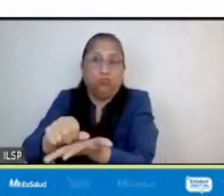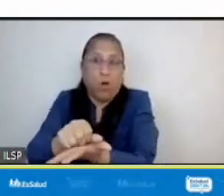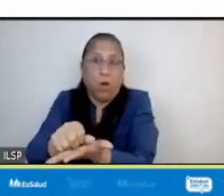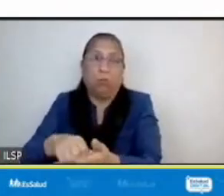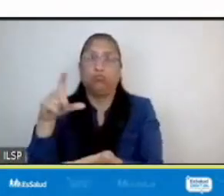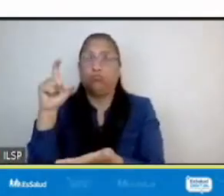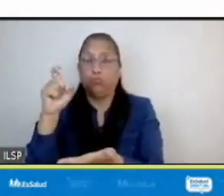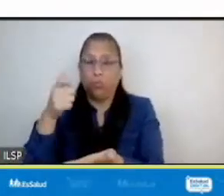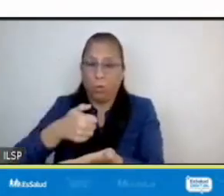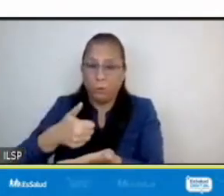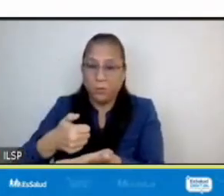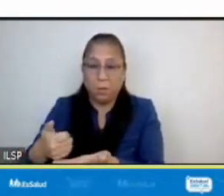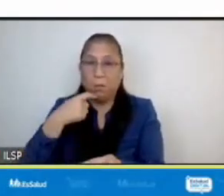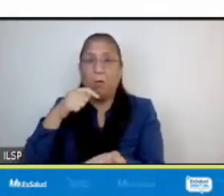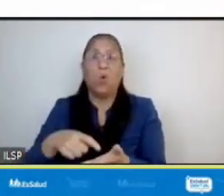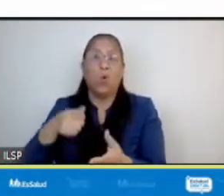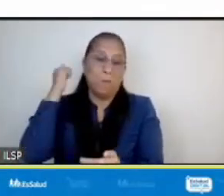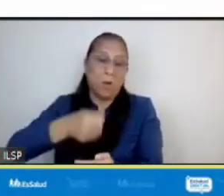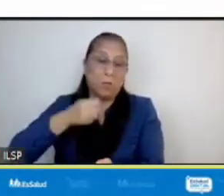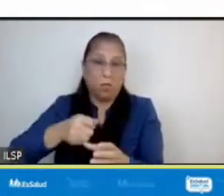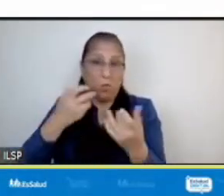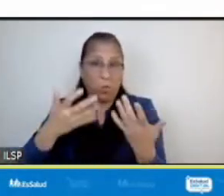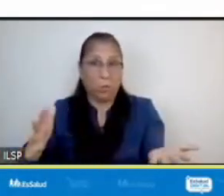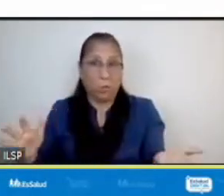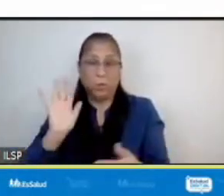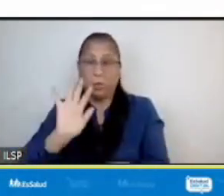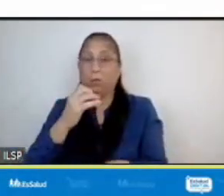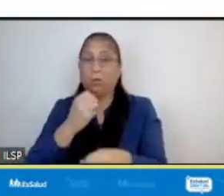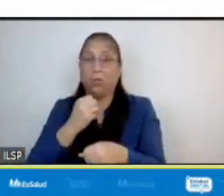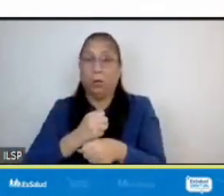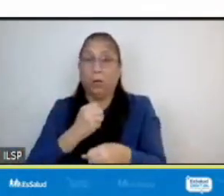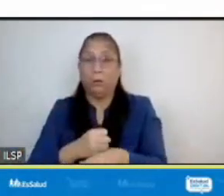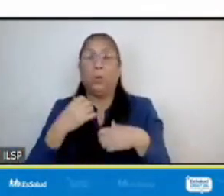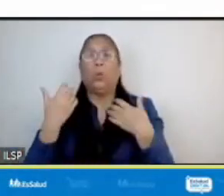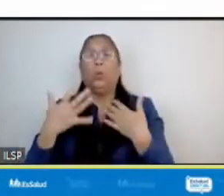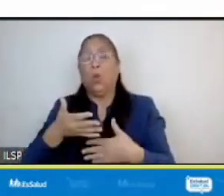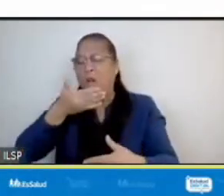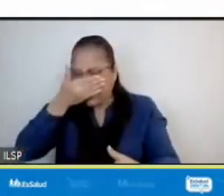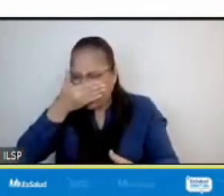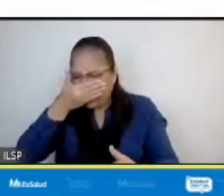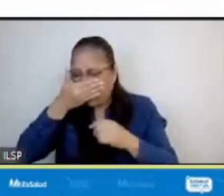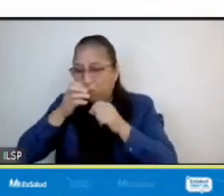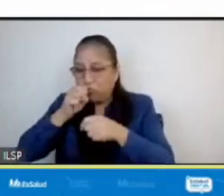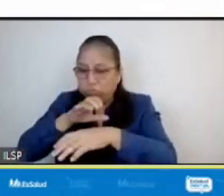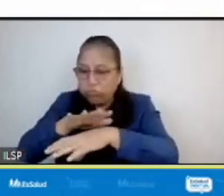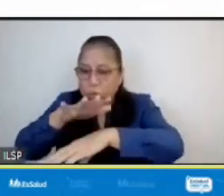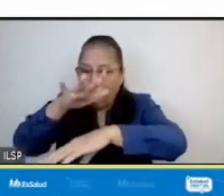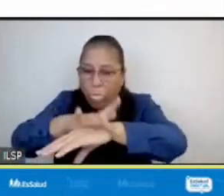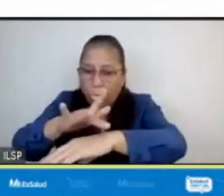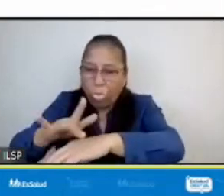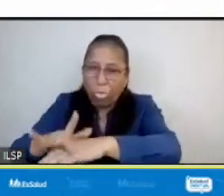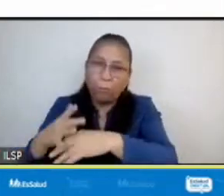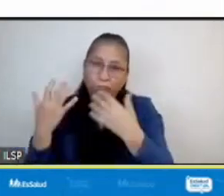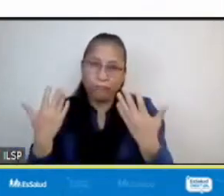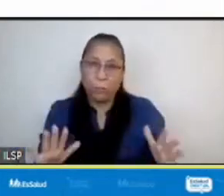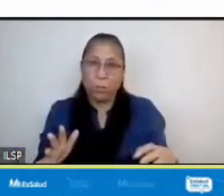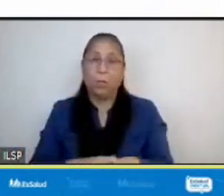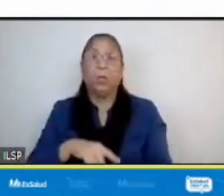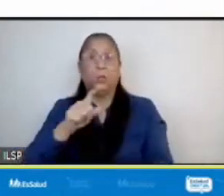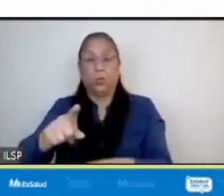lapicero, no, el martillo, lo que sea, en el que trabaje uno, y ya está pasando sus virus a ese instrumento, a ese material. Entonces, si uno usa